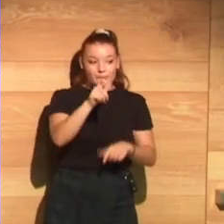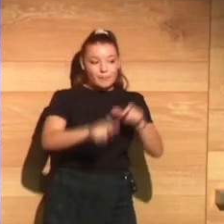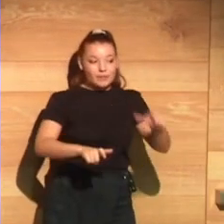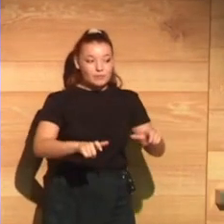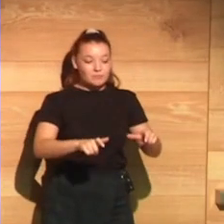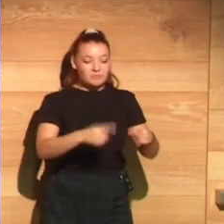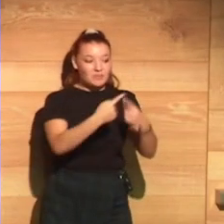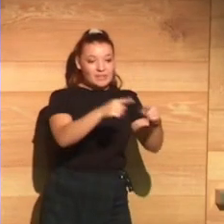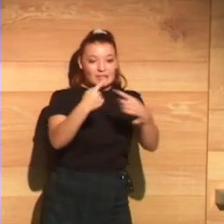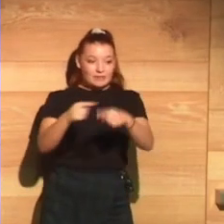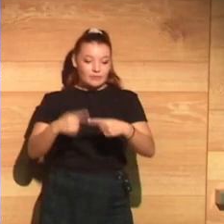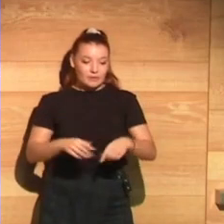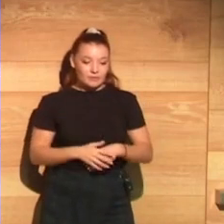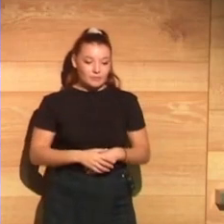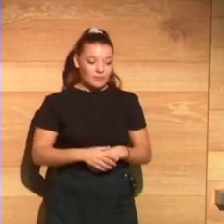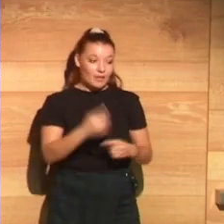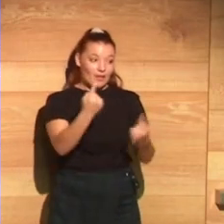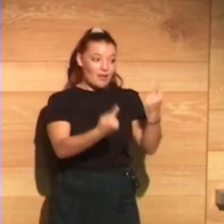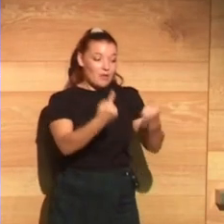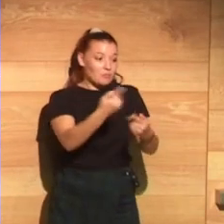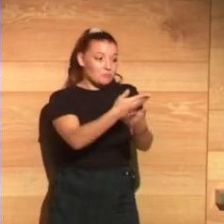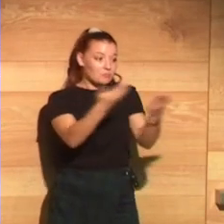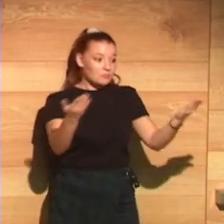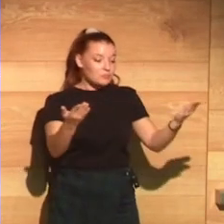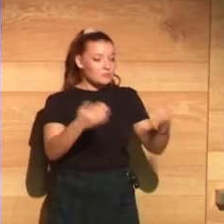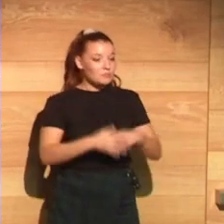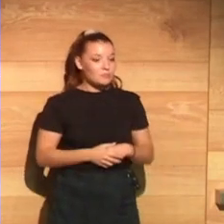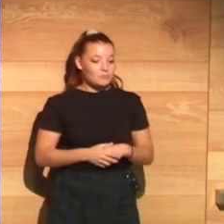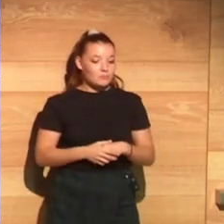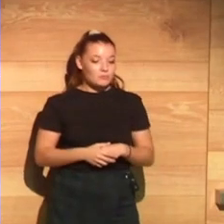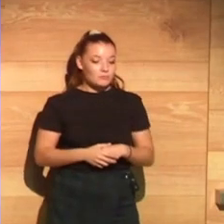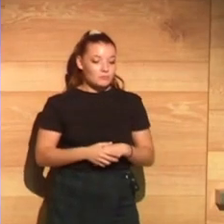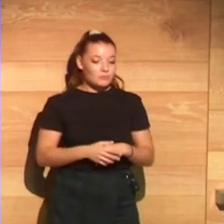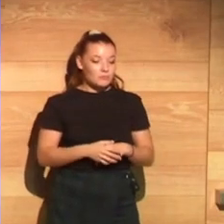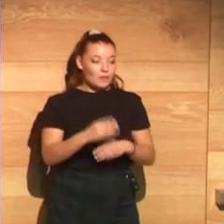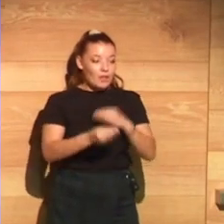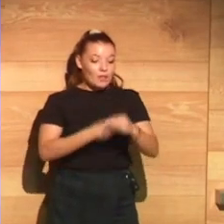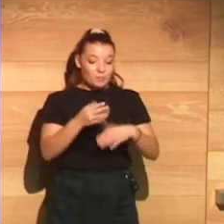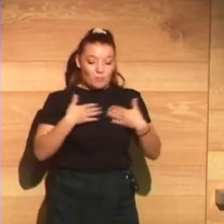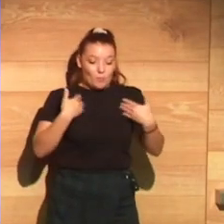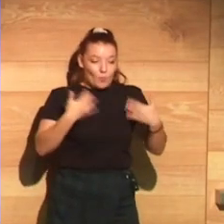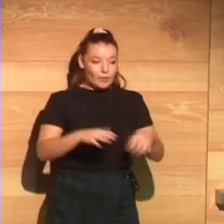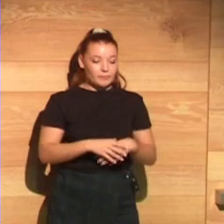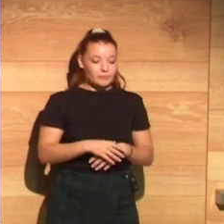luego... Claro. Cada uno funciona de una forma diferente.